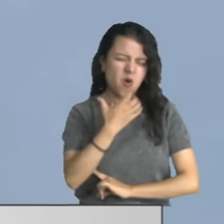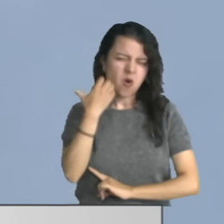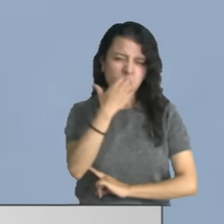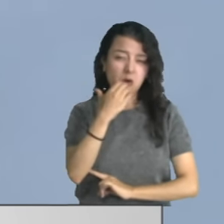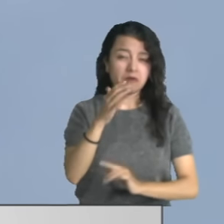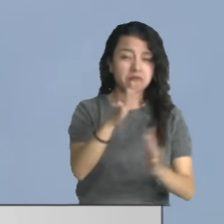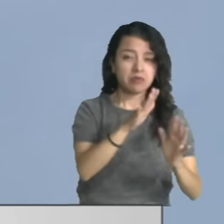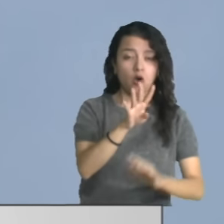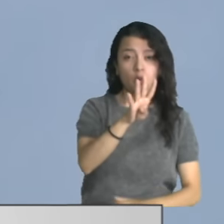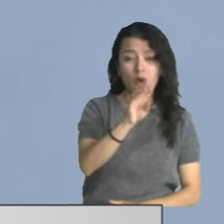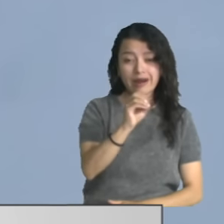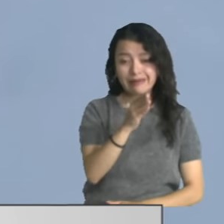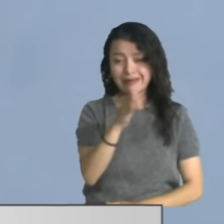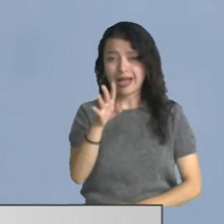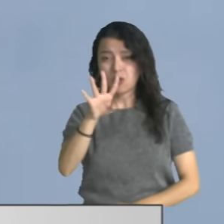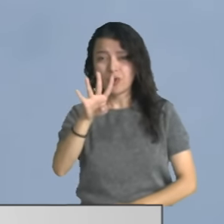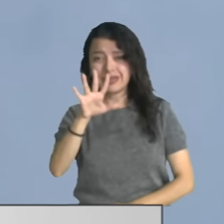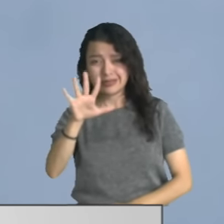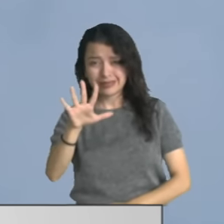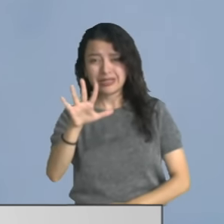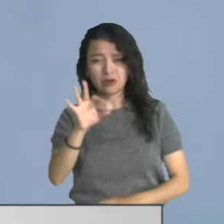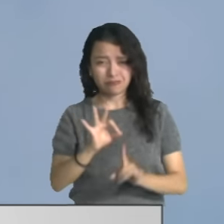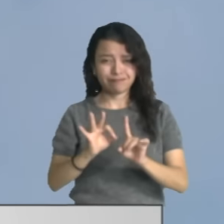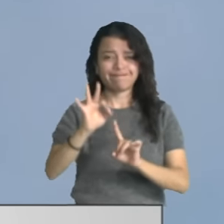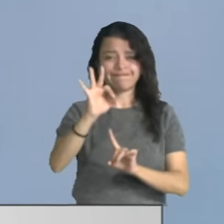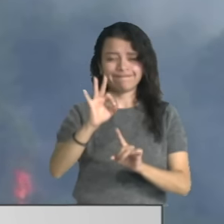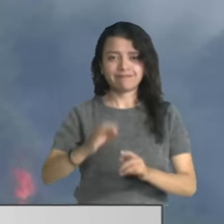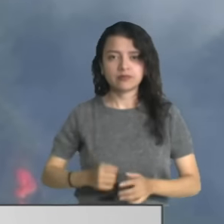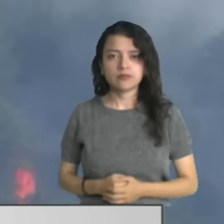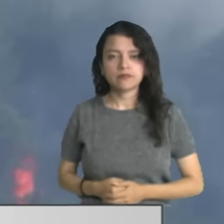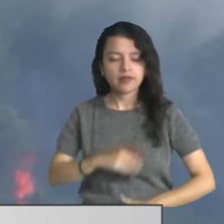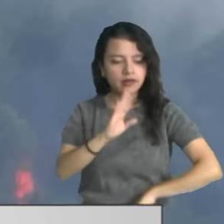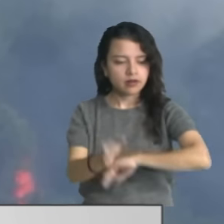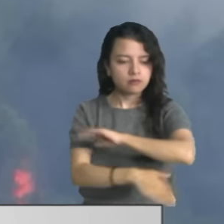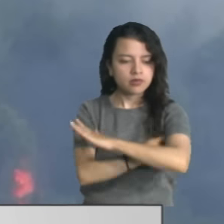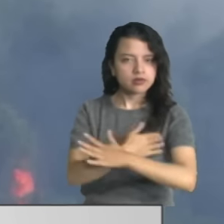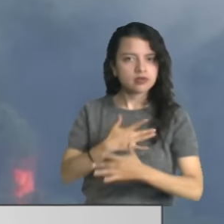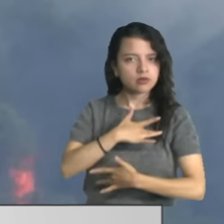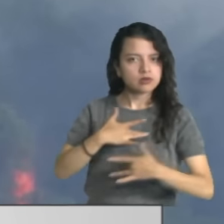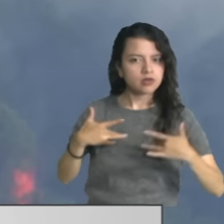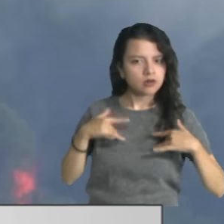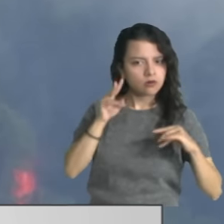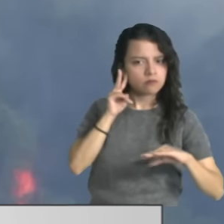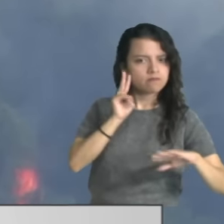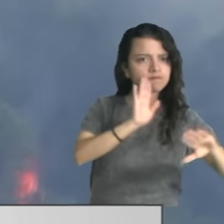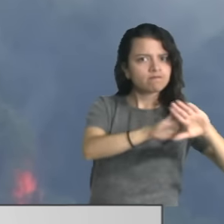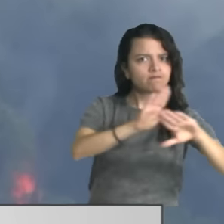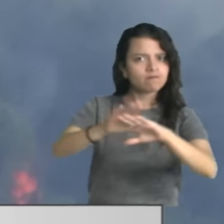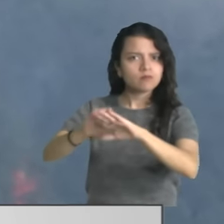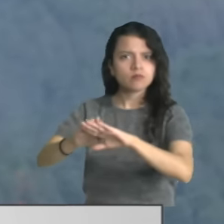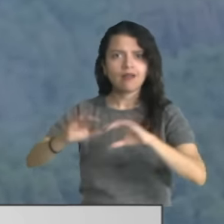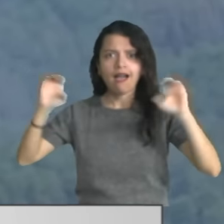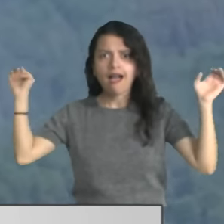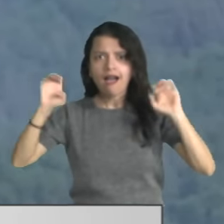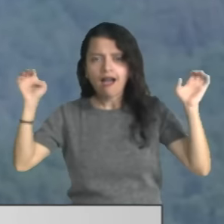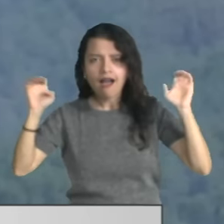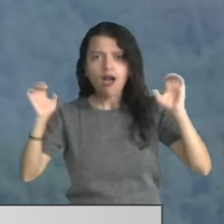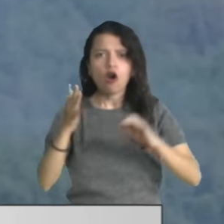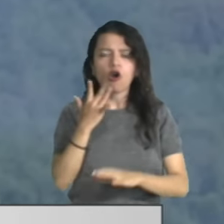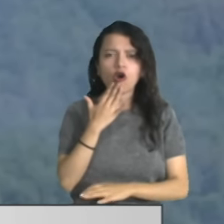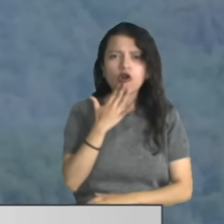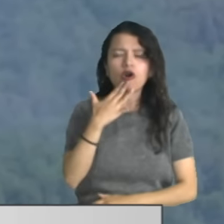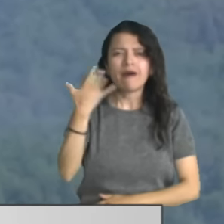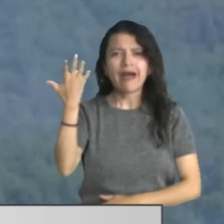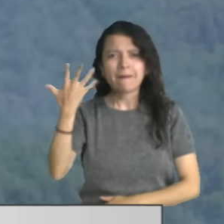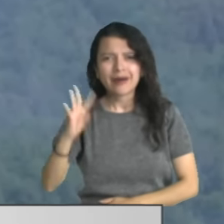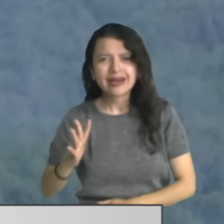los 40 y los 45 grados Celsius. El Ministerio de Sanidad emitió alertas amarillas, naranjas y rojas